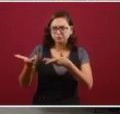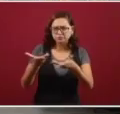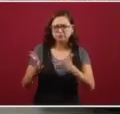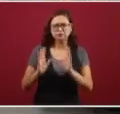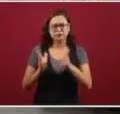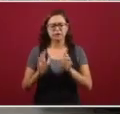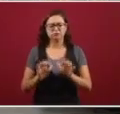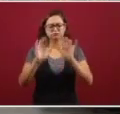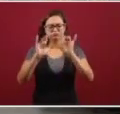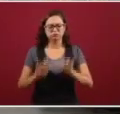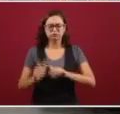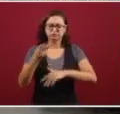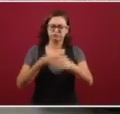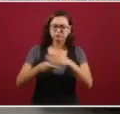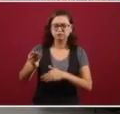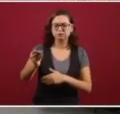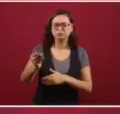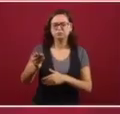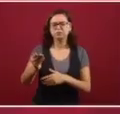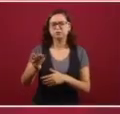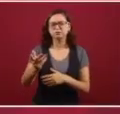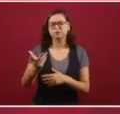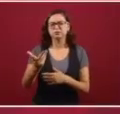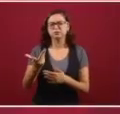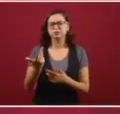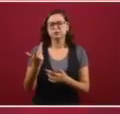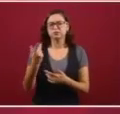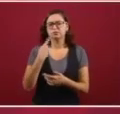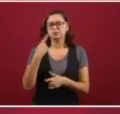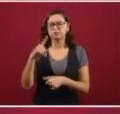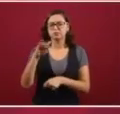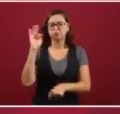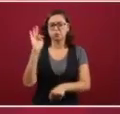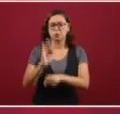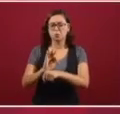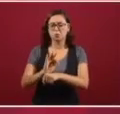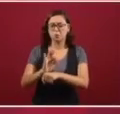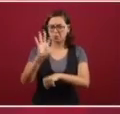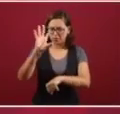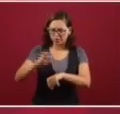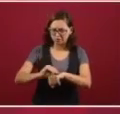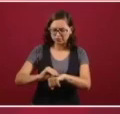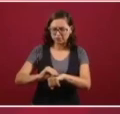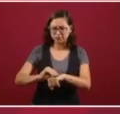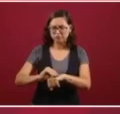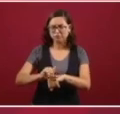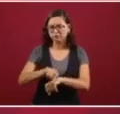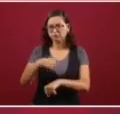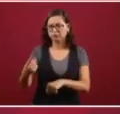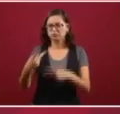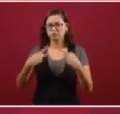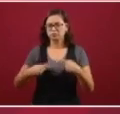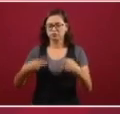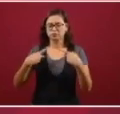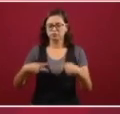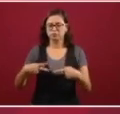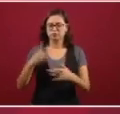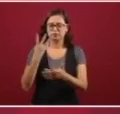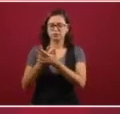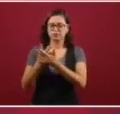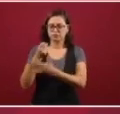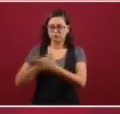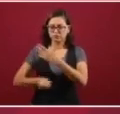escrito por un amparo que se concedió a una persona que estaba